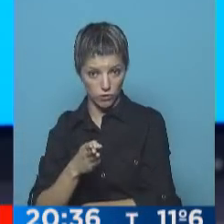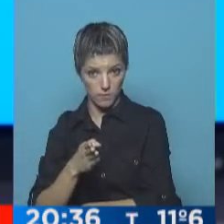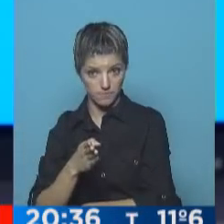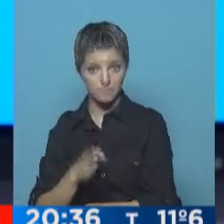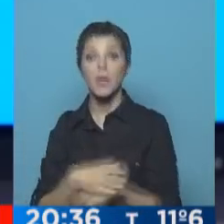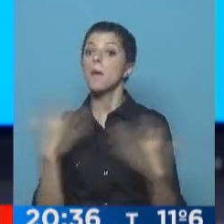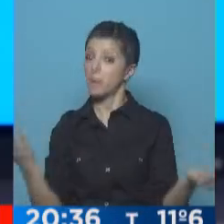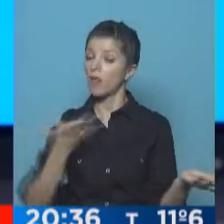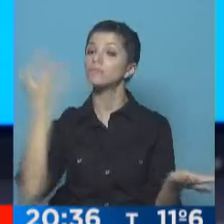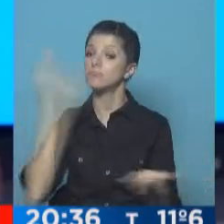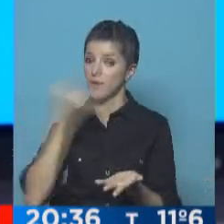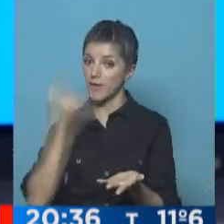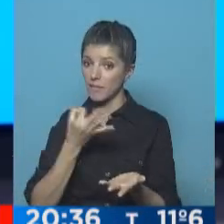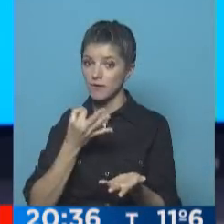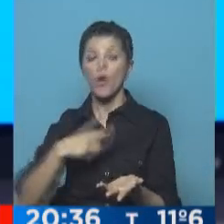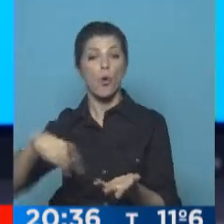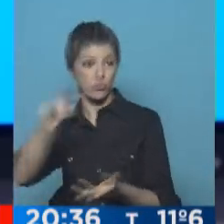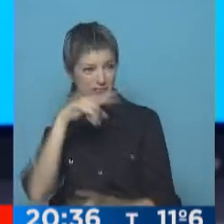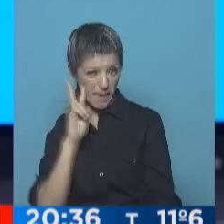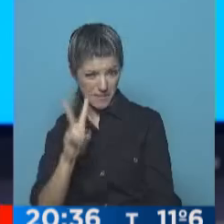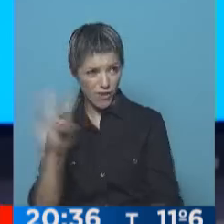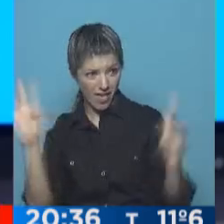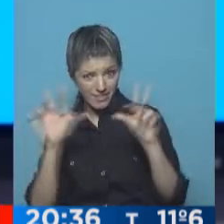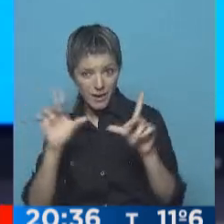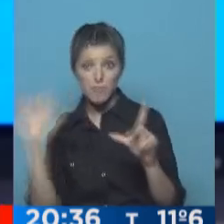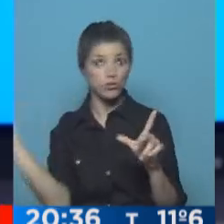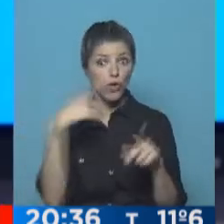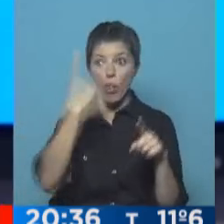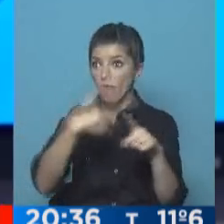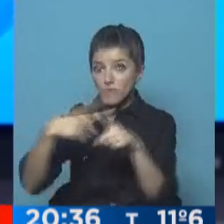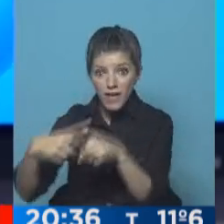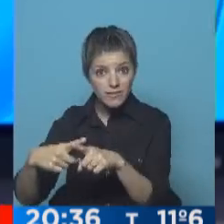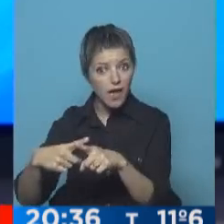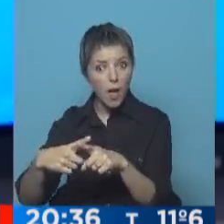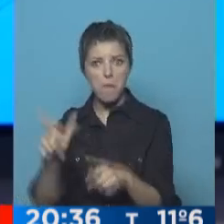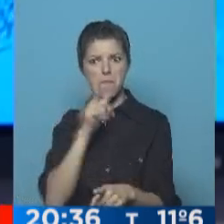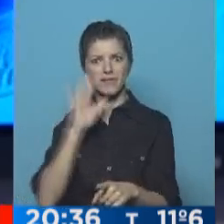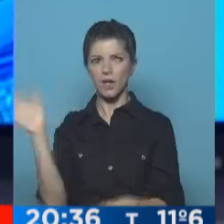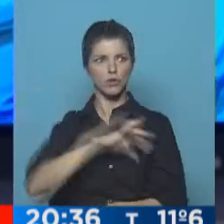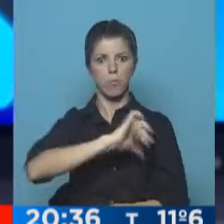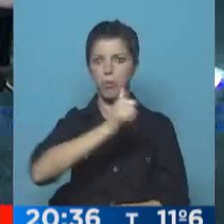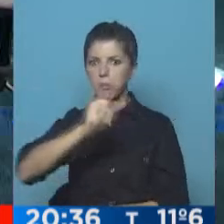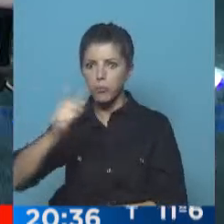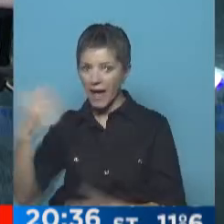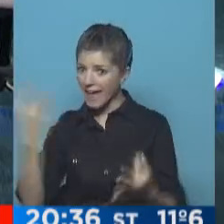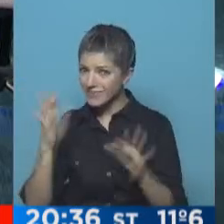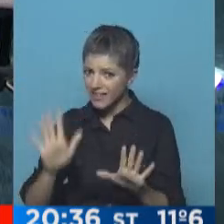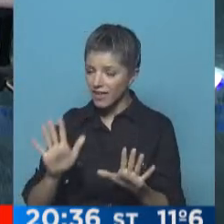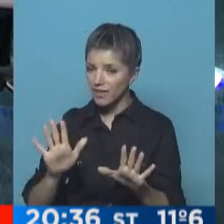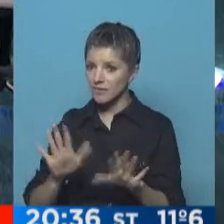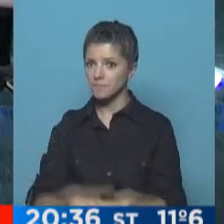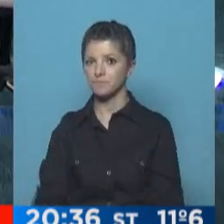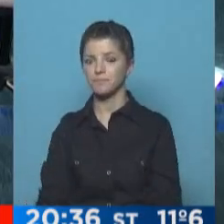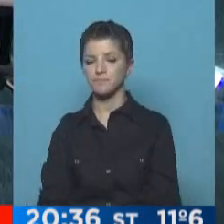votos. Lo cierto es que no sé si ustedes han visto por la tele, pero todos festejaron. Parecía que hubieran ganado todos. ¿Es así, Luis Brunstein?